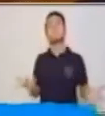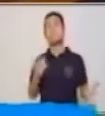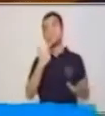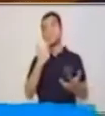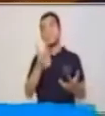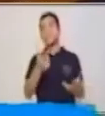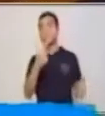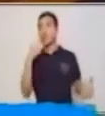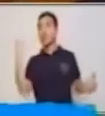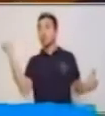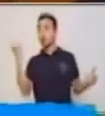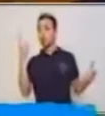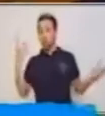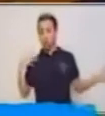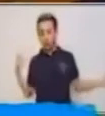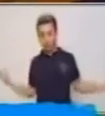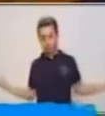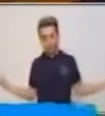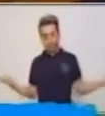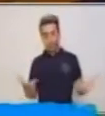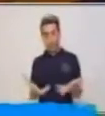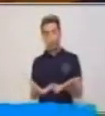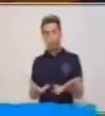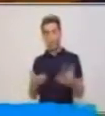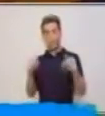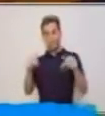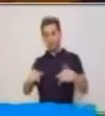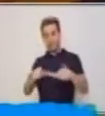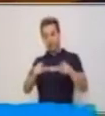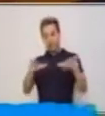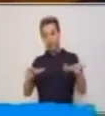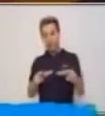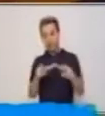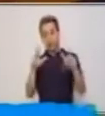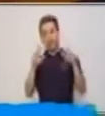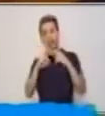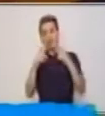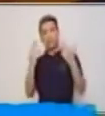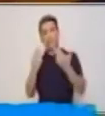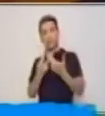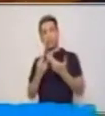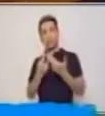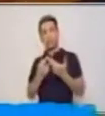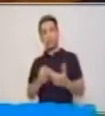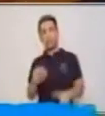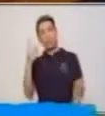todos en un lugar, en un restaurante o en un centro comercial?